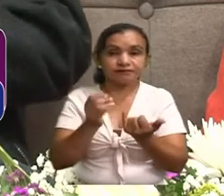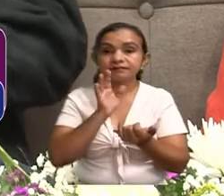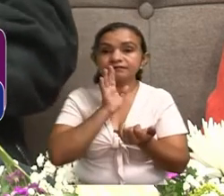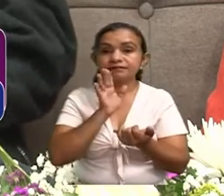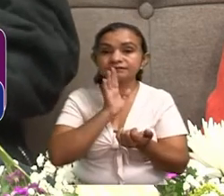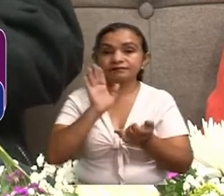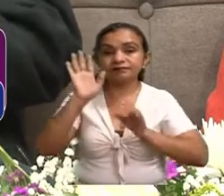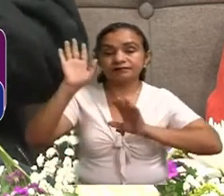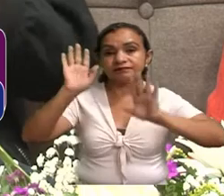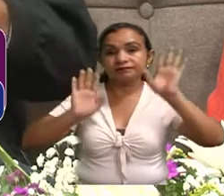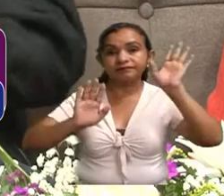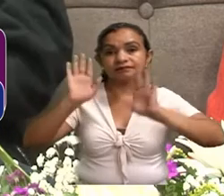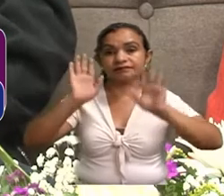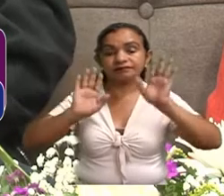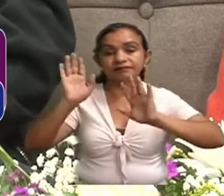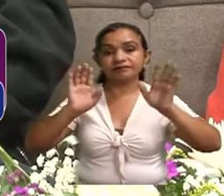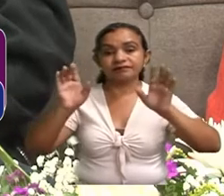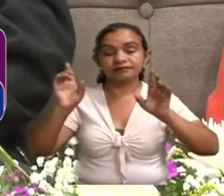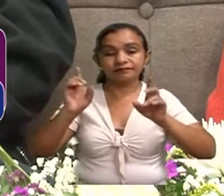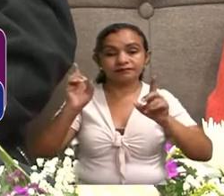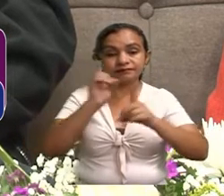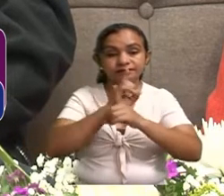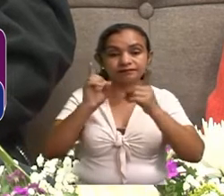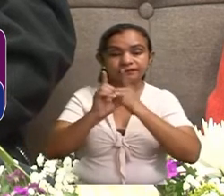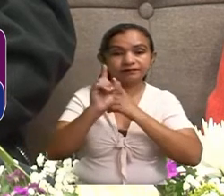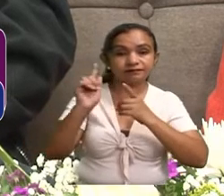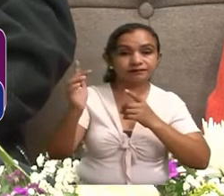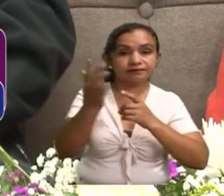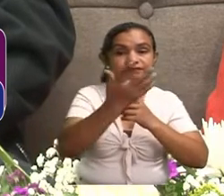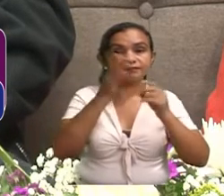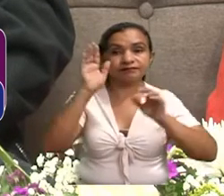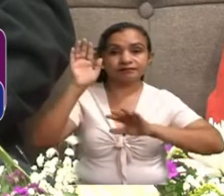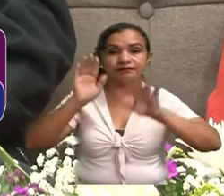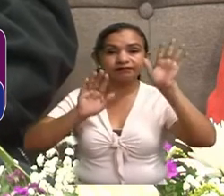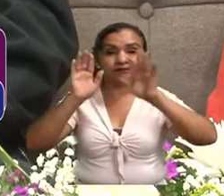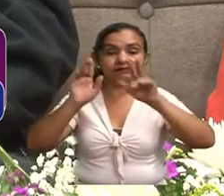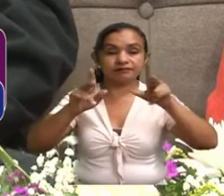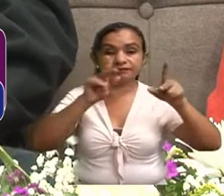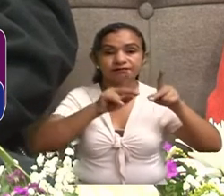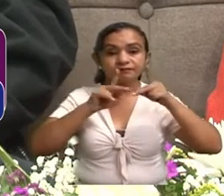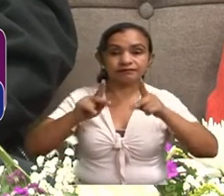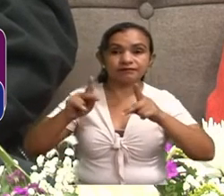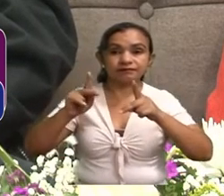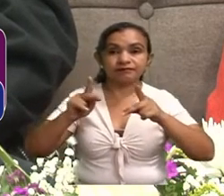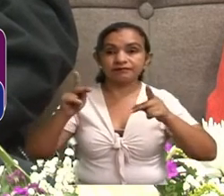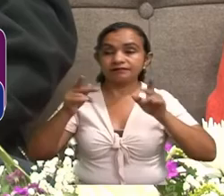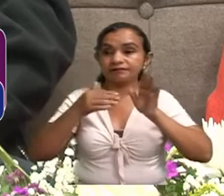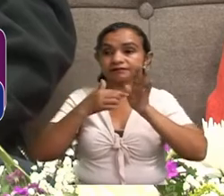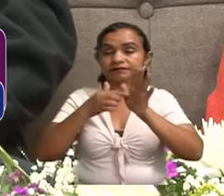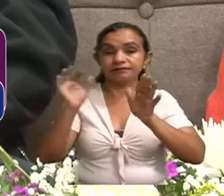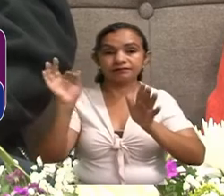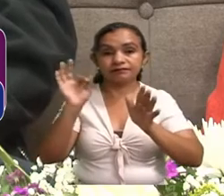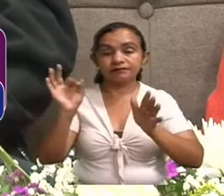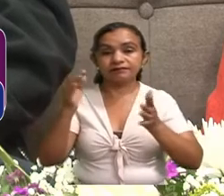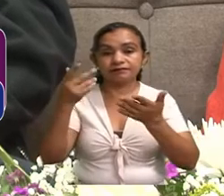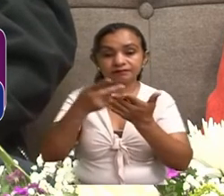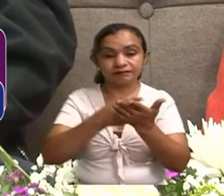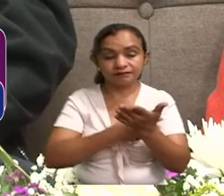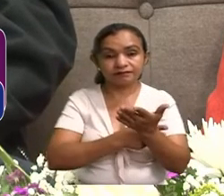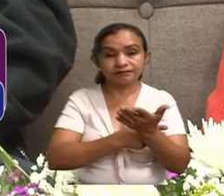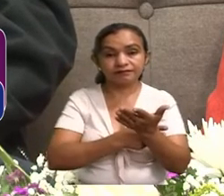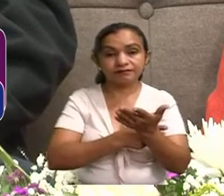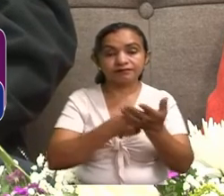la participación, que esto tiene que ser con la participación de la gente. Y eso lo estamos logrando. Nosotros tenemos una modalidad que se llama proyectos guiados por